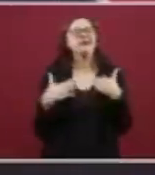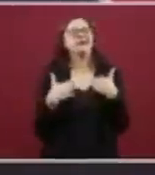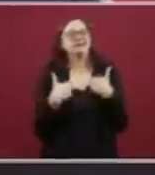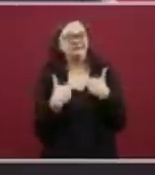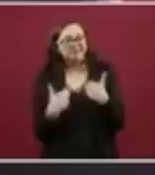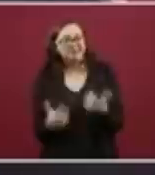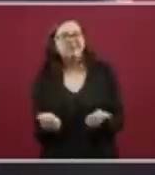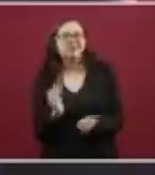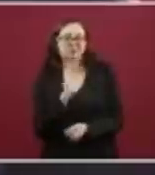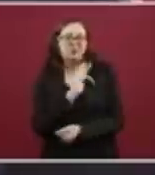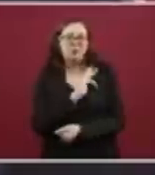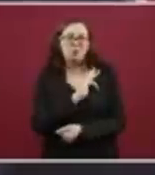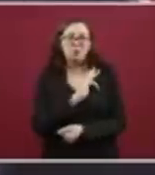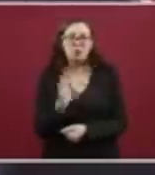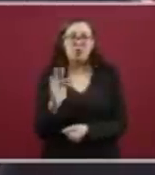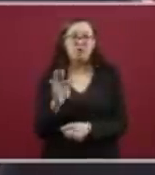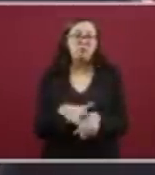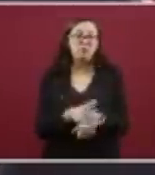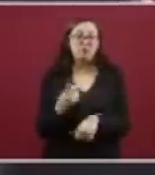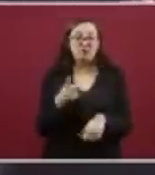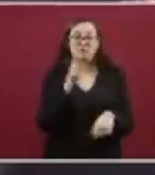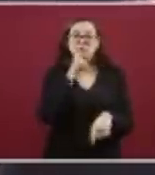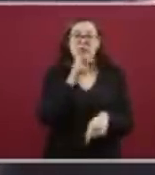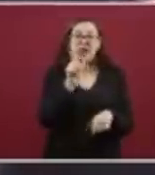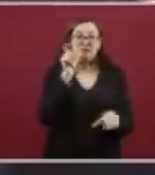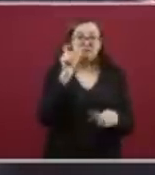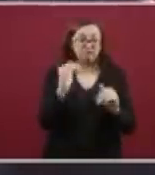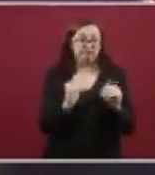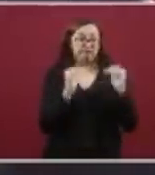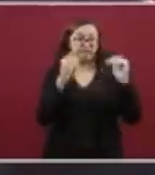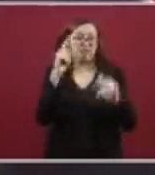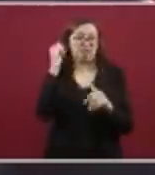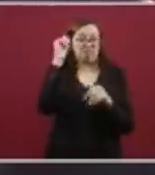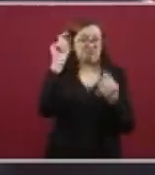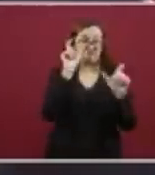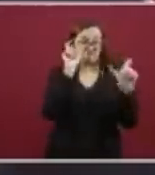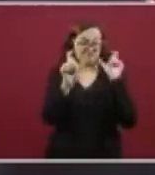que no se comprenden fácilmente